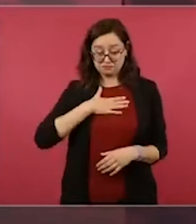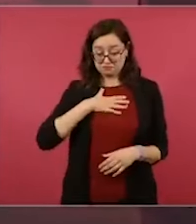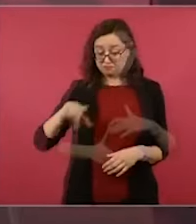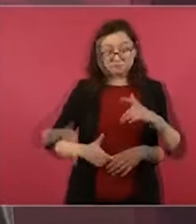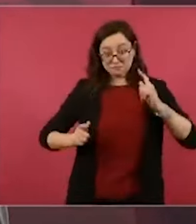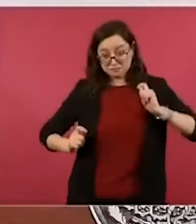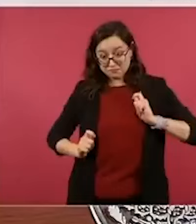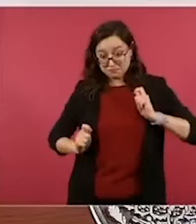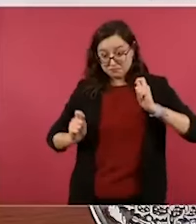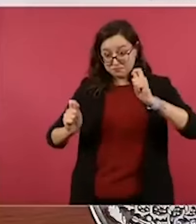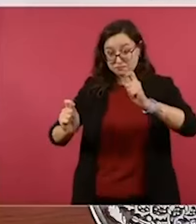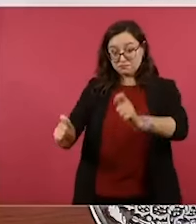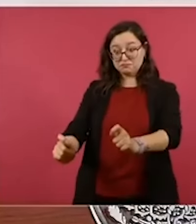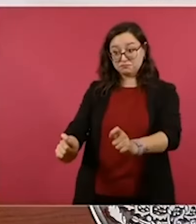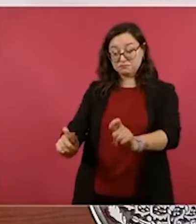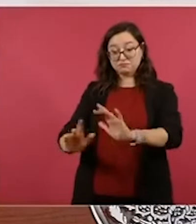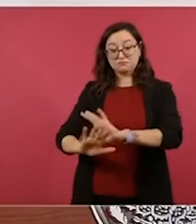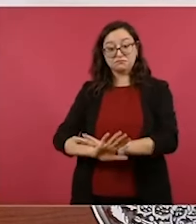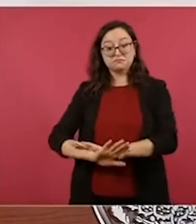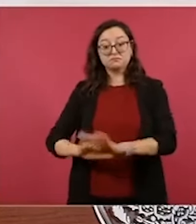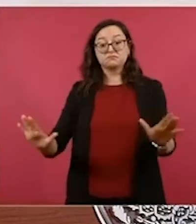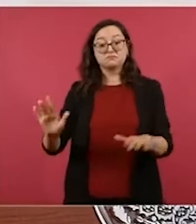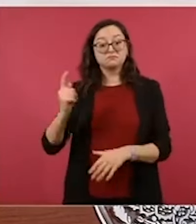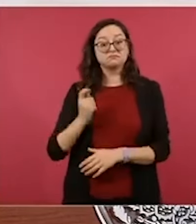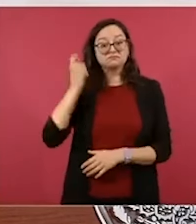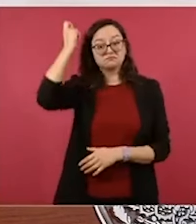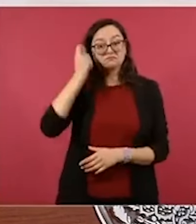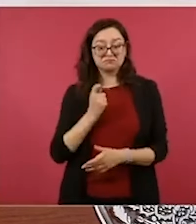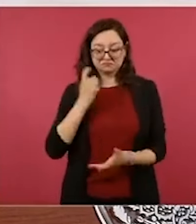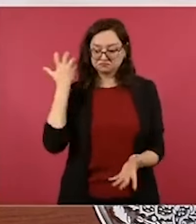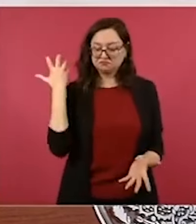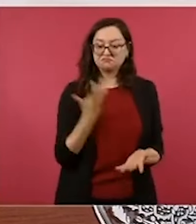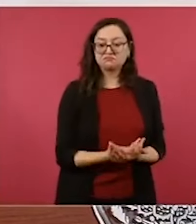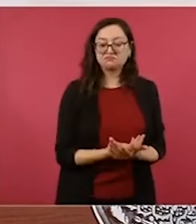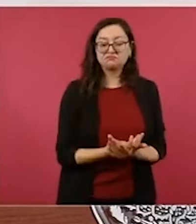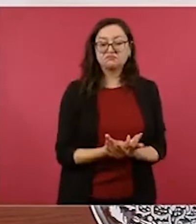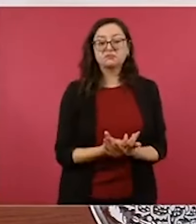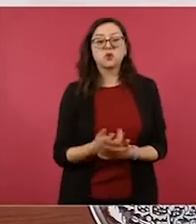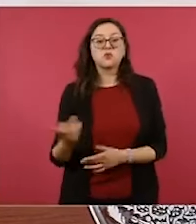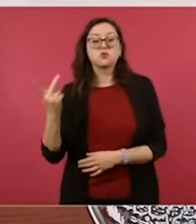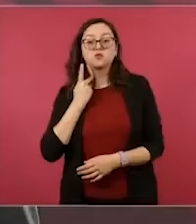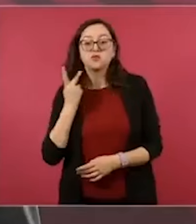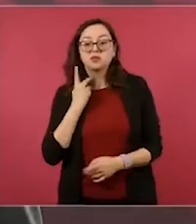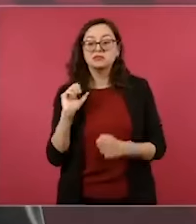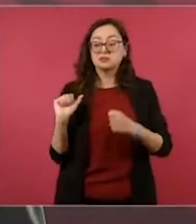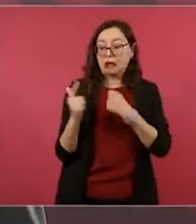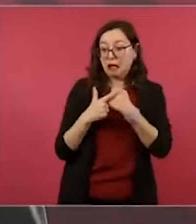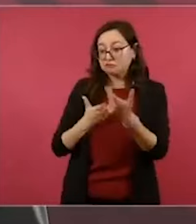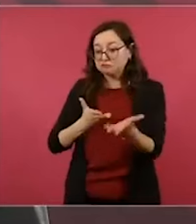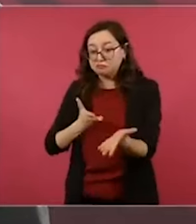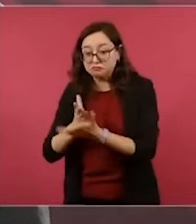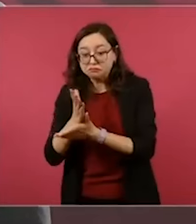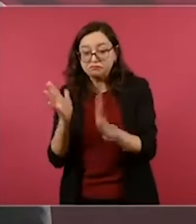mandato, me jubilo y no vuelvo a participar en ninguna actividad pública política.